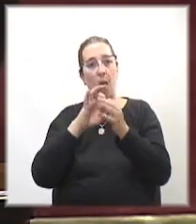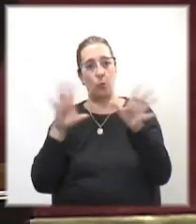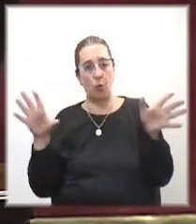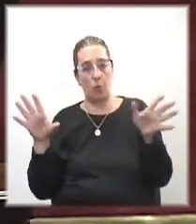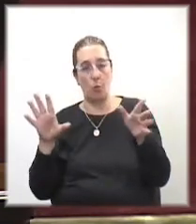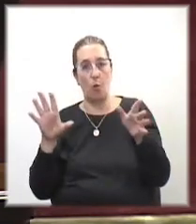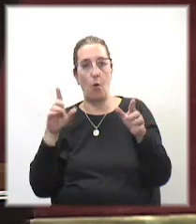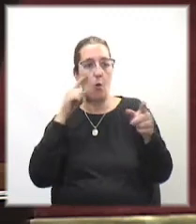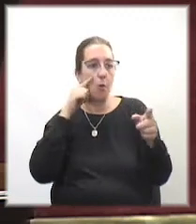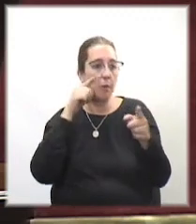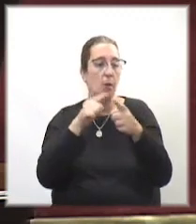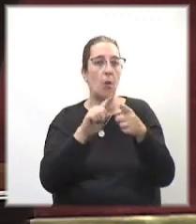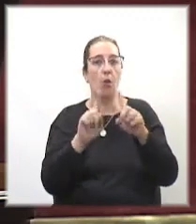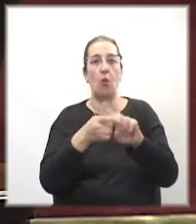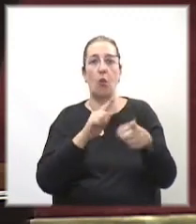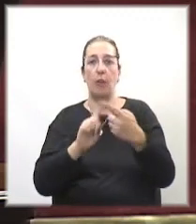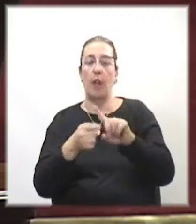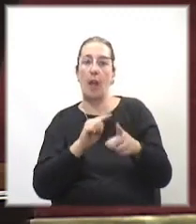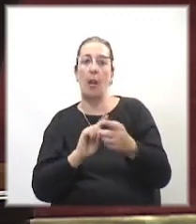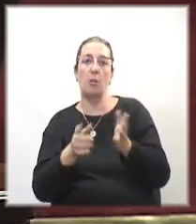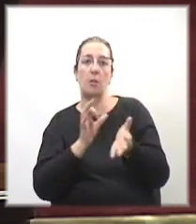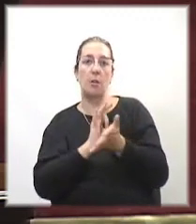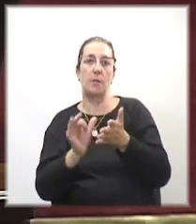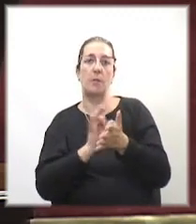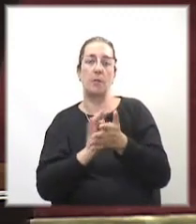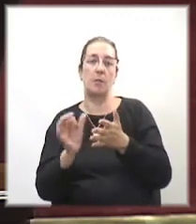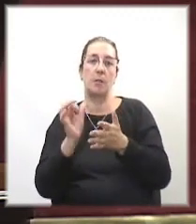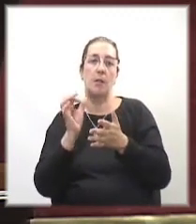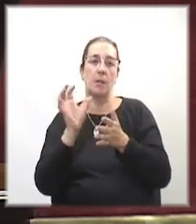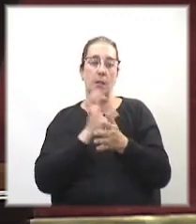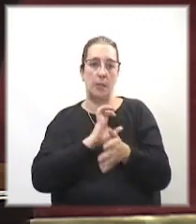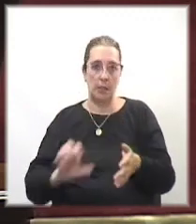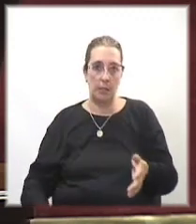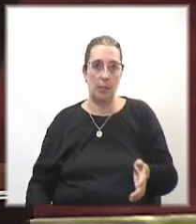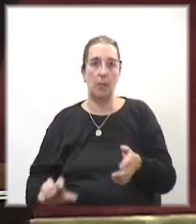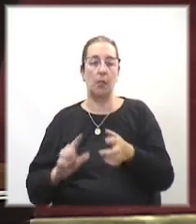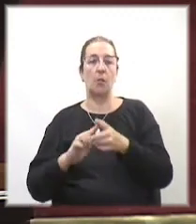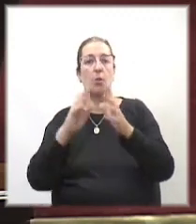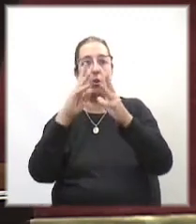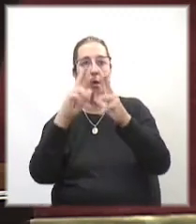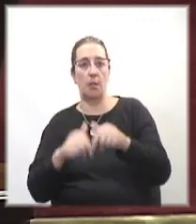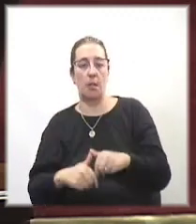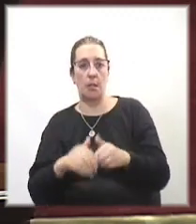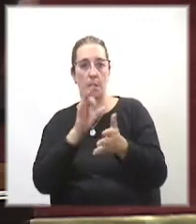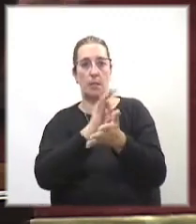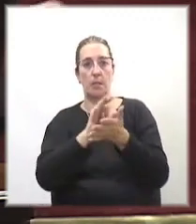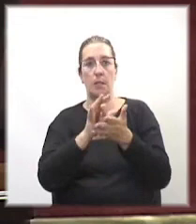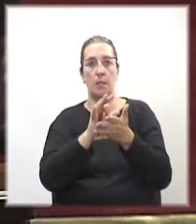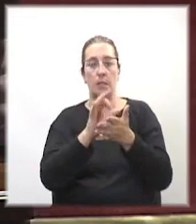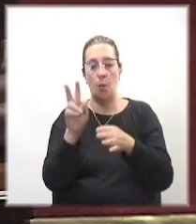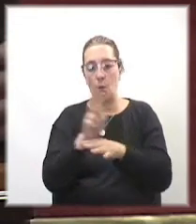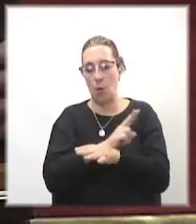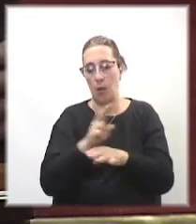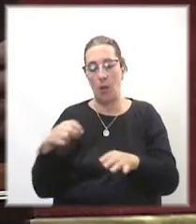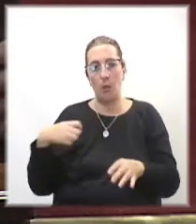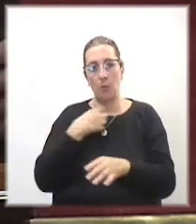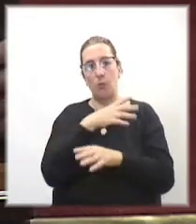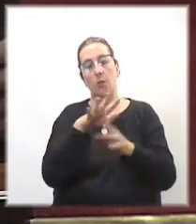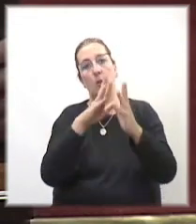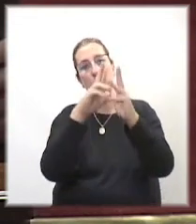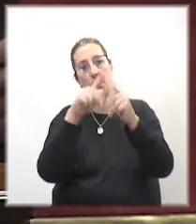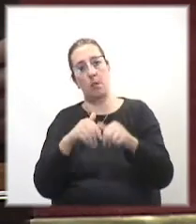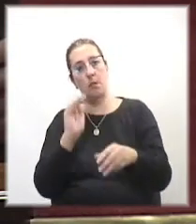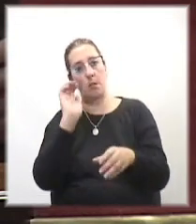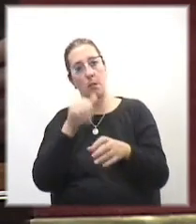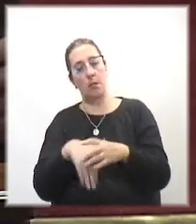de coordinar los servicios estatales de prevención social y organizar la seguridad social ajustándose dentro de las normas que